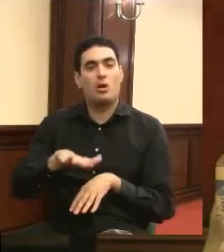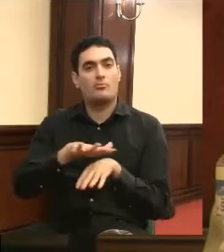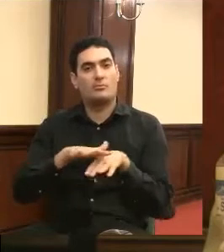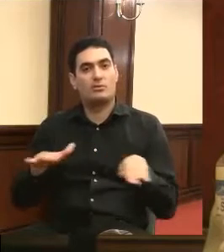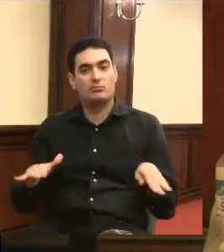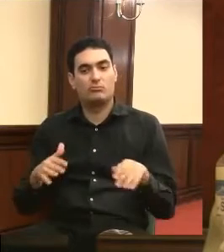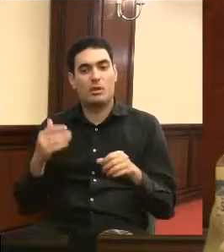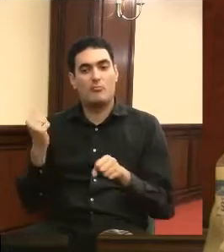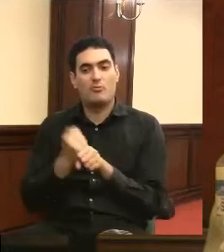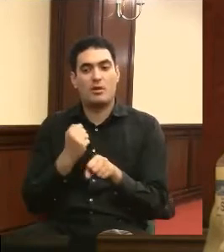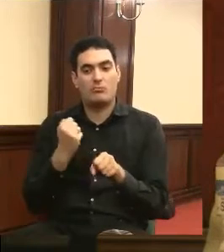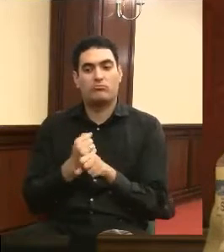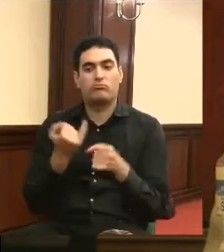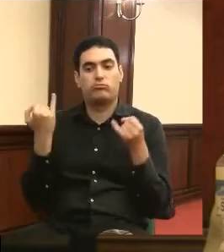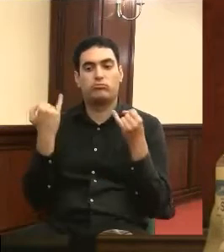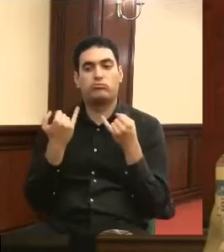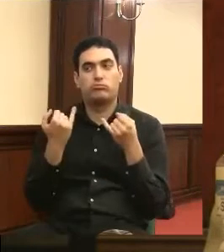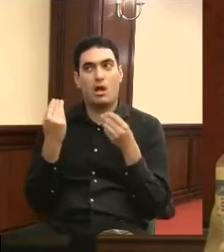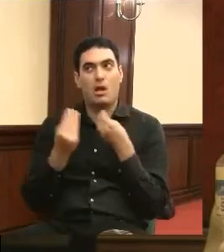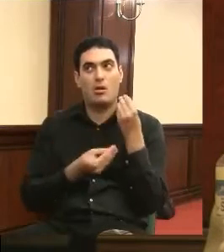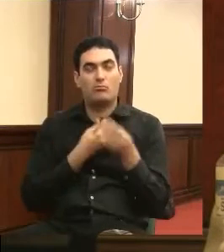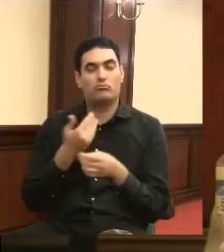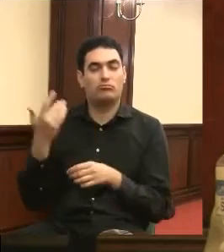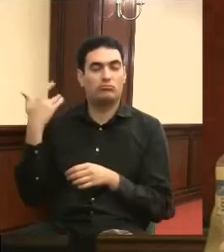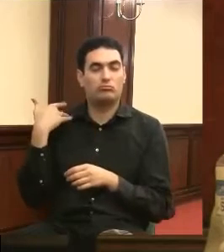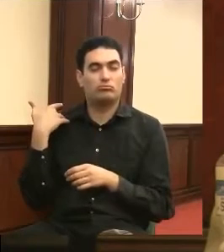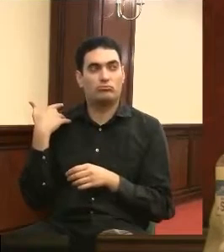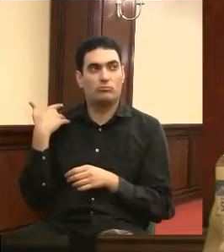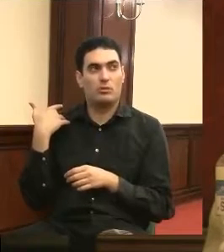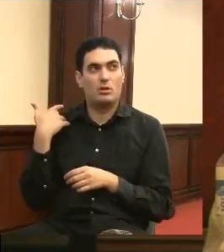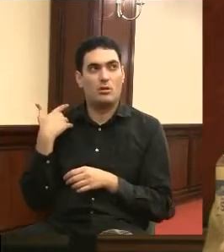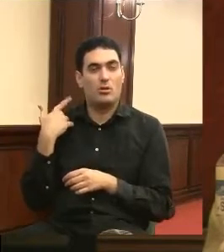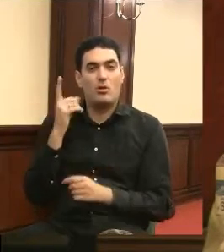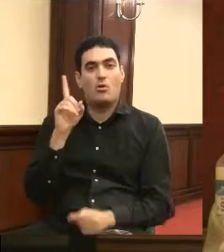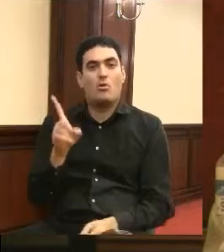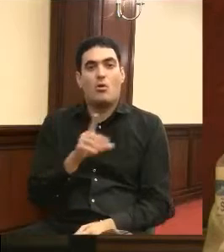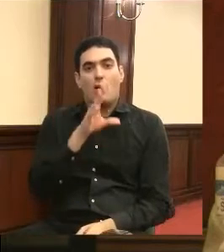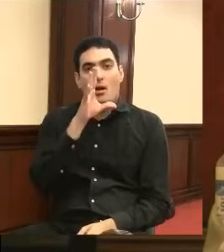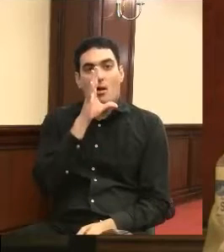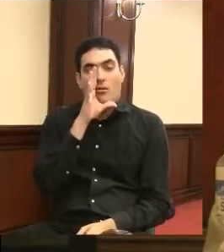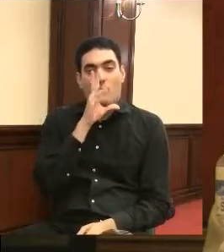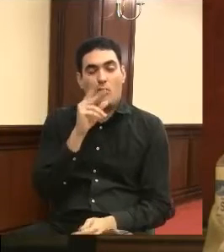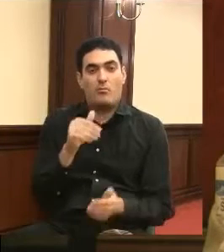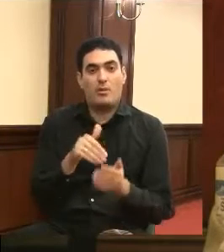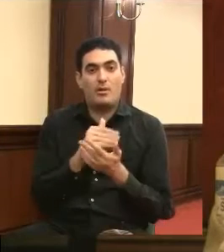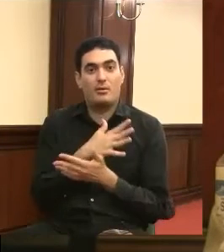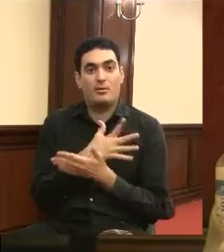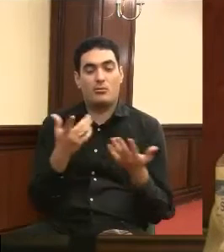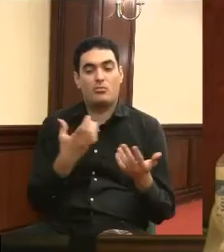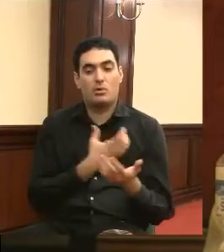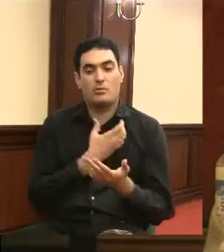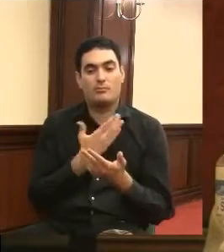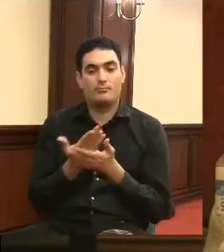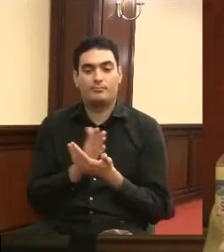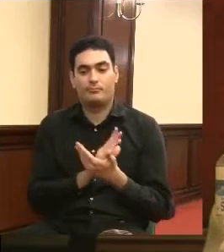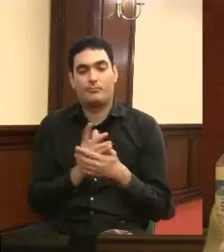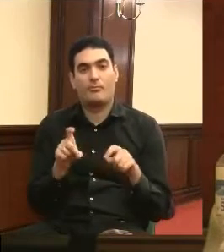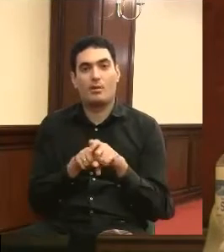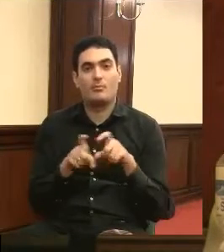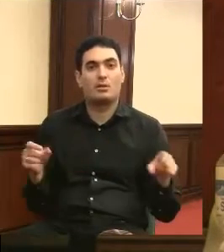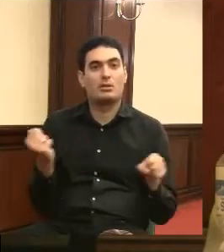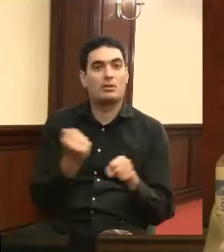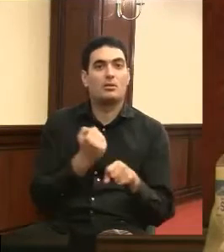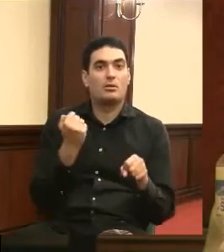Empleo, celebrada el 1 de febrero de 2016, el Ayuntamiento de Móstoles intermediará con la empresa y